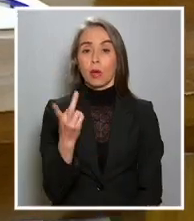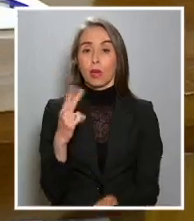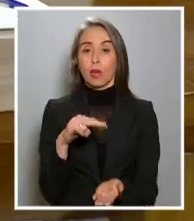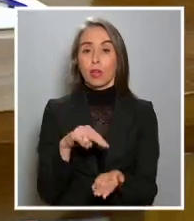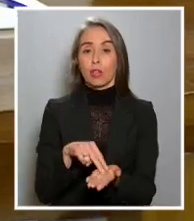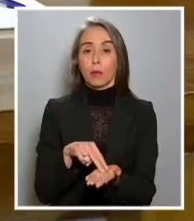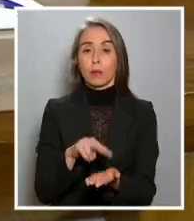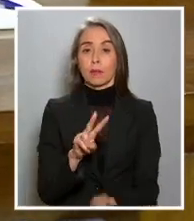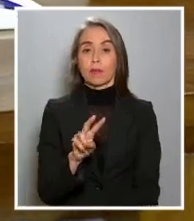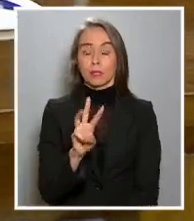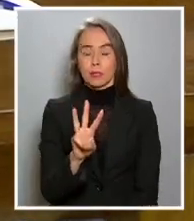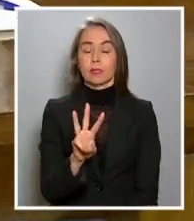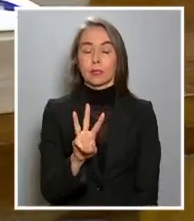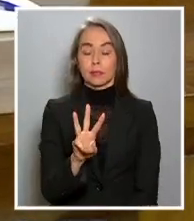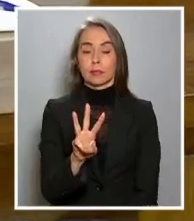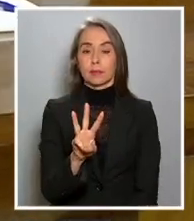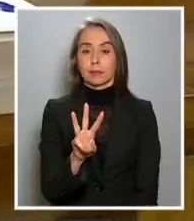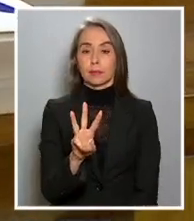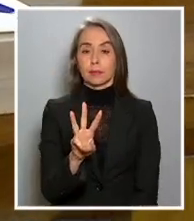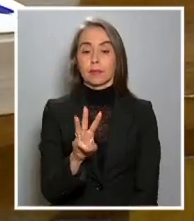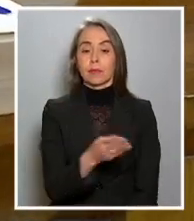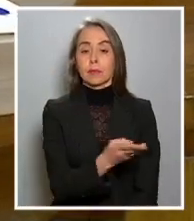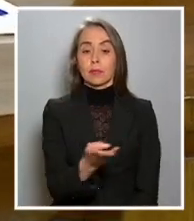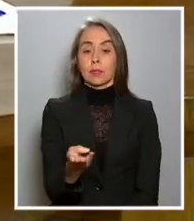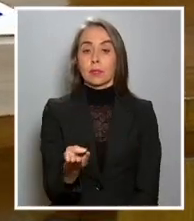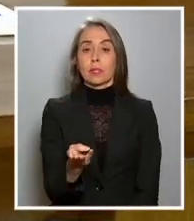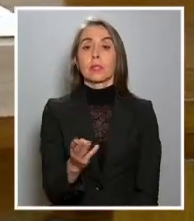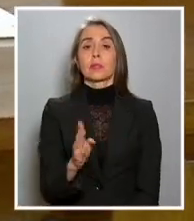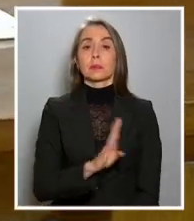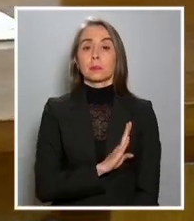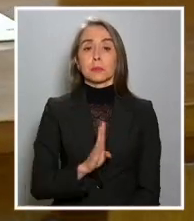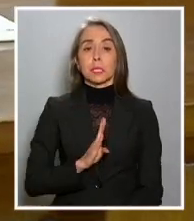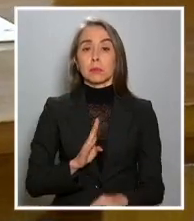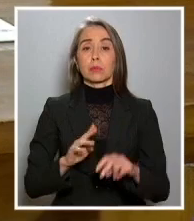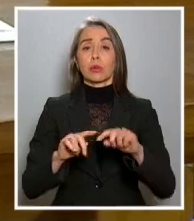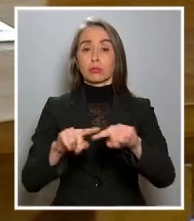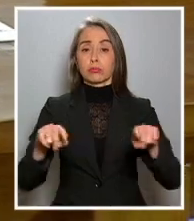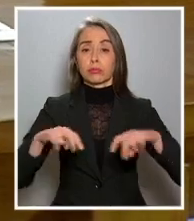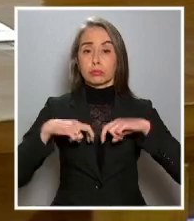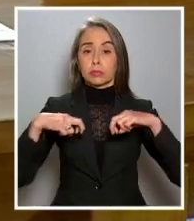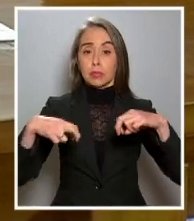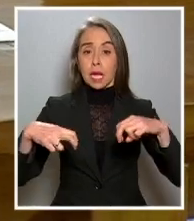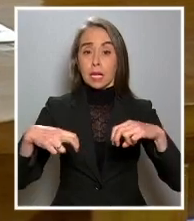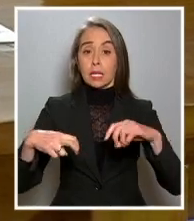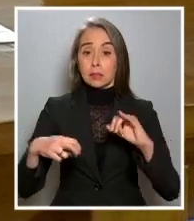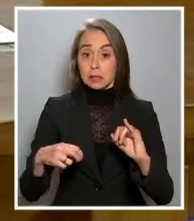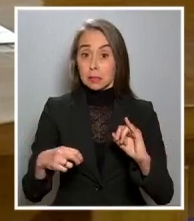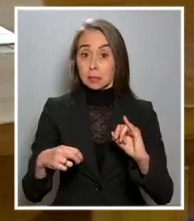de 2023. Si le parece a la sala, se aprueba.